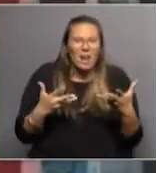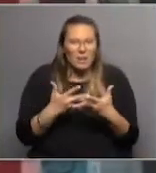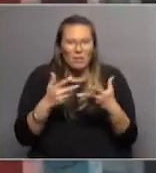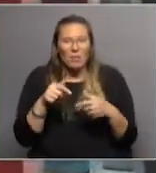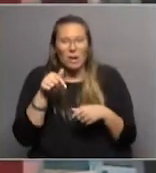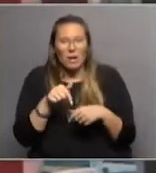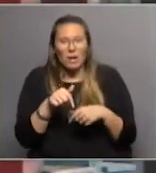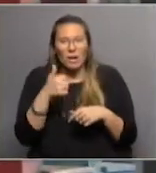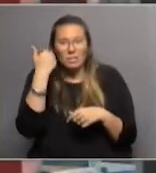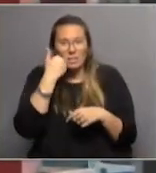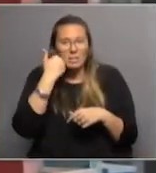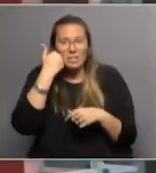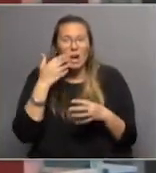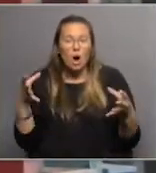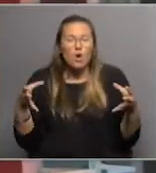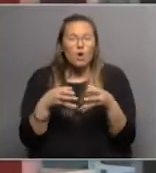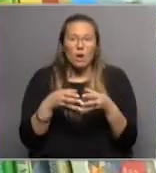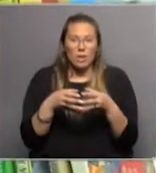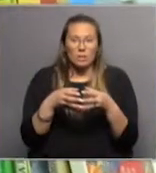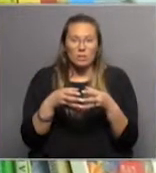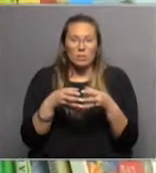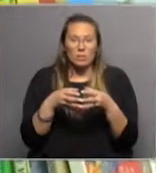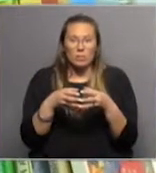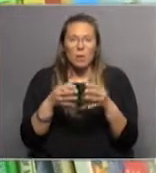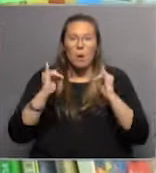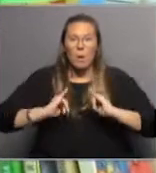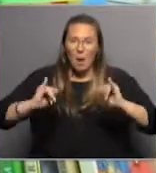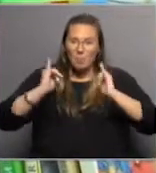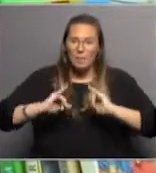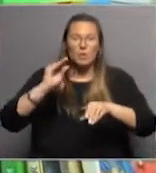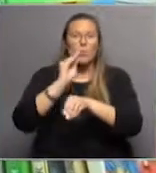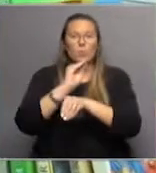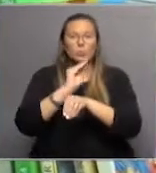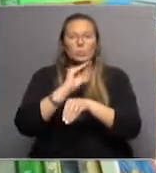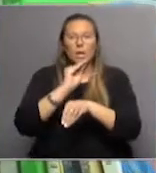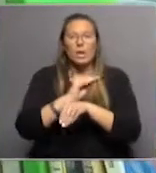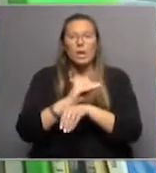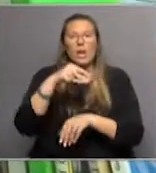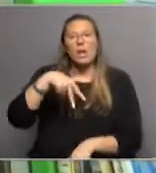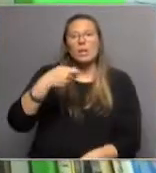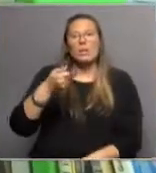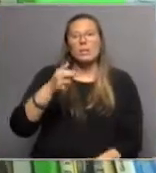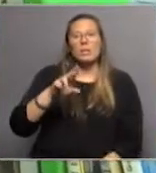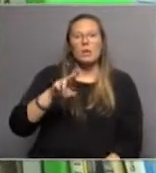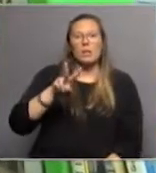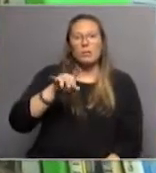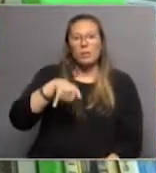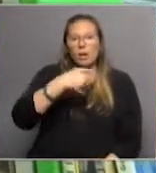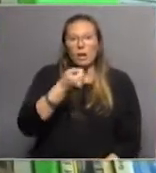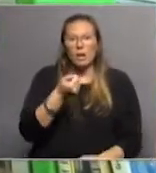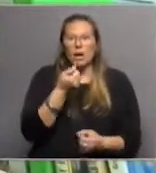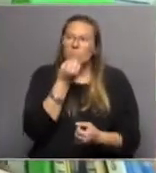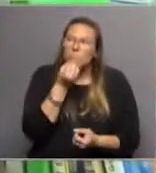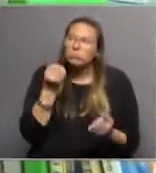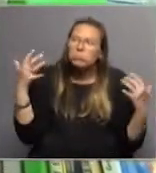acá en Tristán Narvaja formamos un colectivo, Paseo Cultural Narvaja. Qué bueno que estamos luchando por revitalizar esta